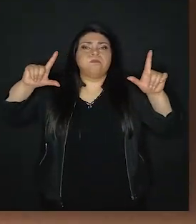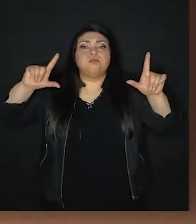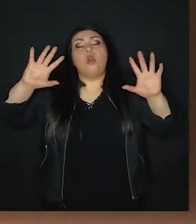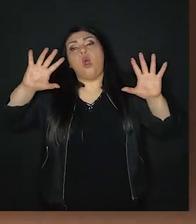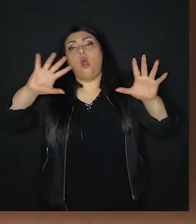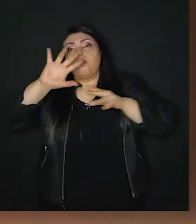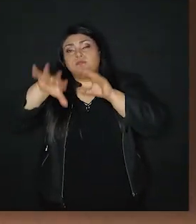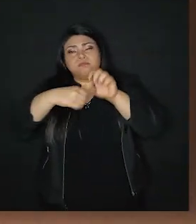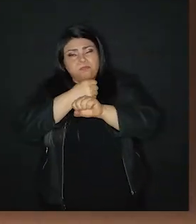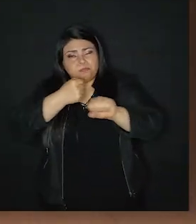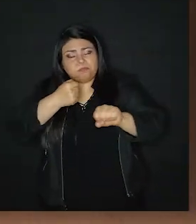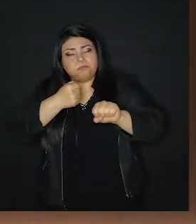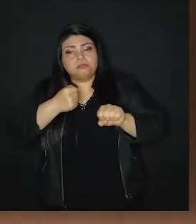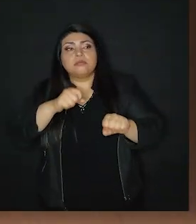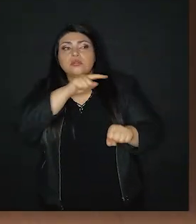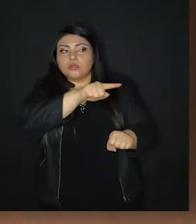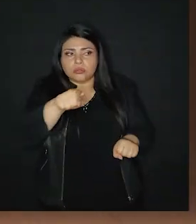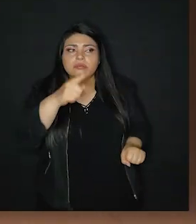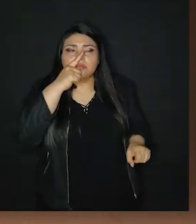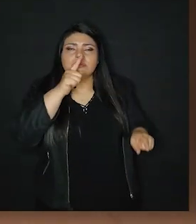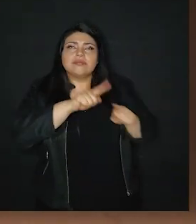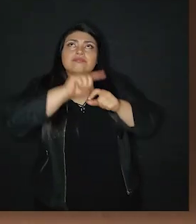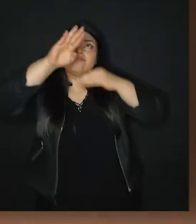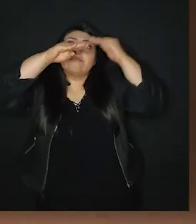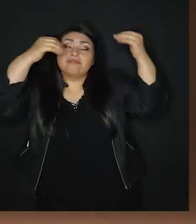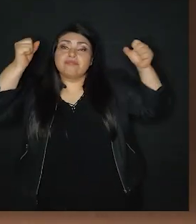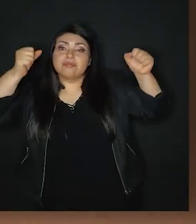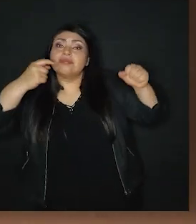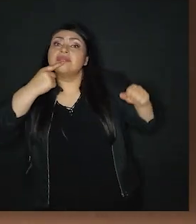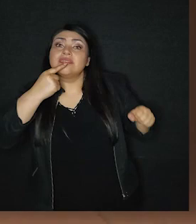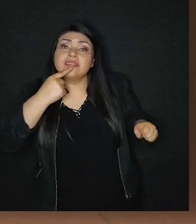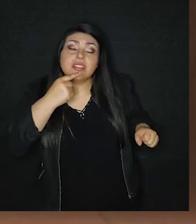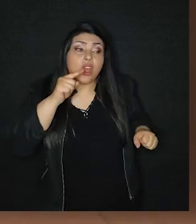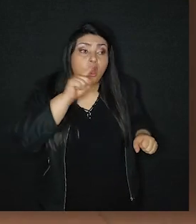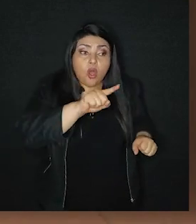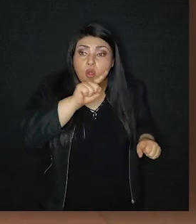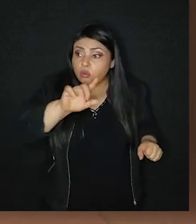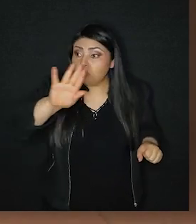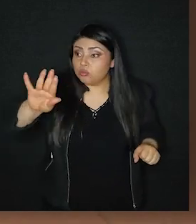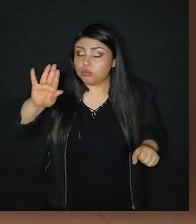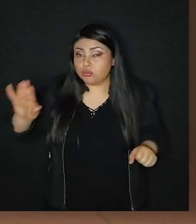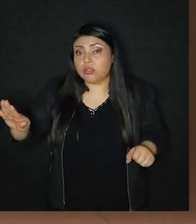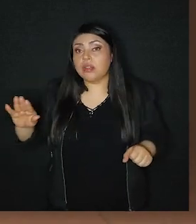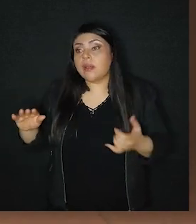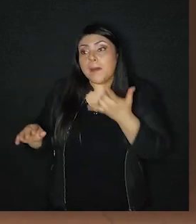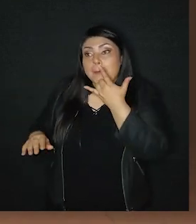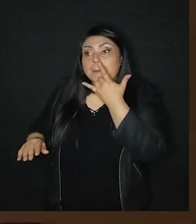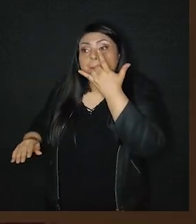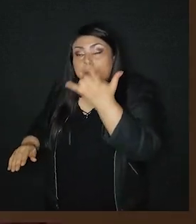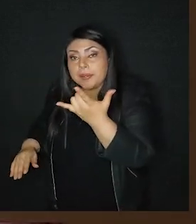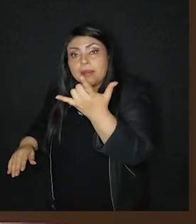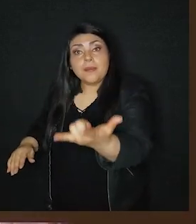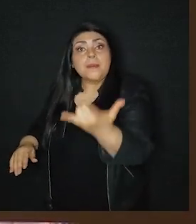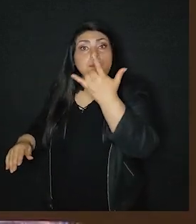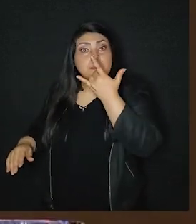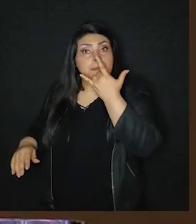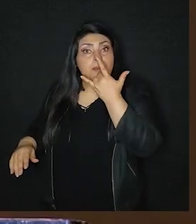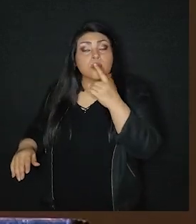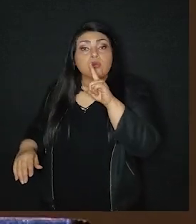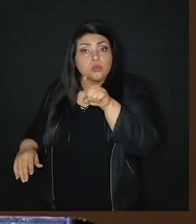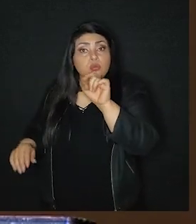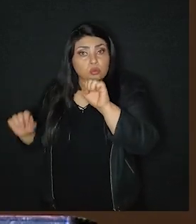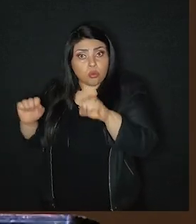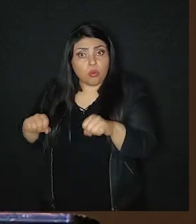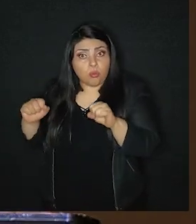en la carta de los Apóstoles ustedes perdonense los pecados los unos a los otros es tú puedes cubrir el